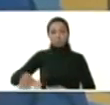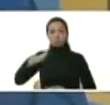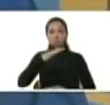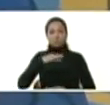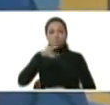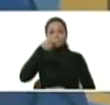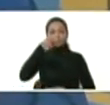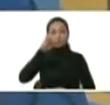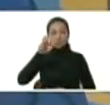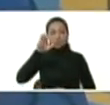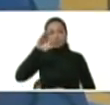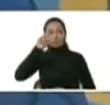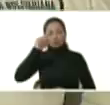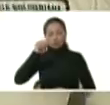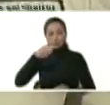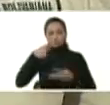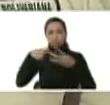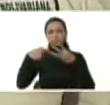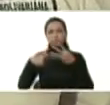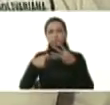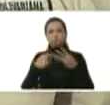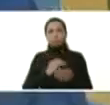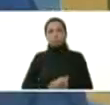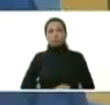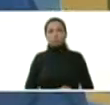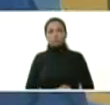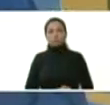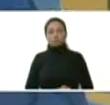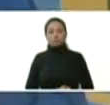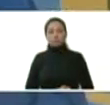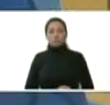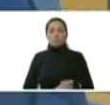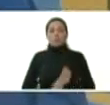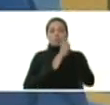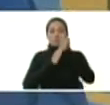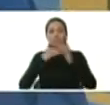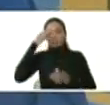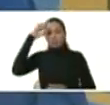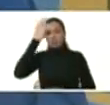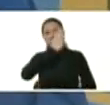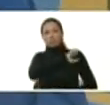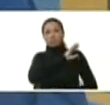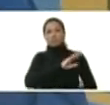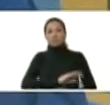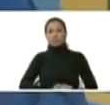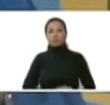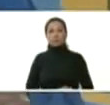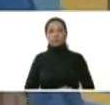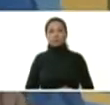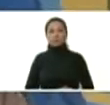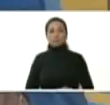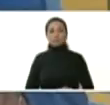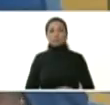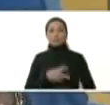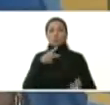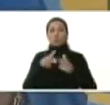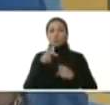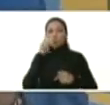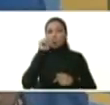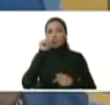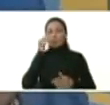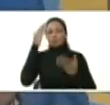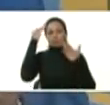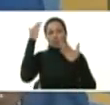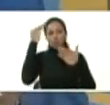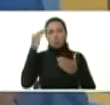Alviare, comandante de la milicia ADI 423, Nahiguatá.